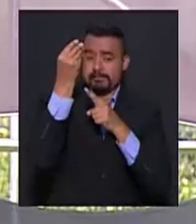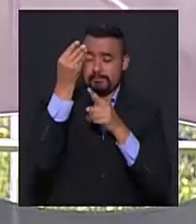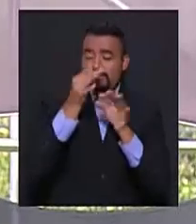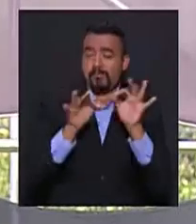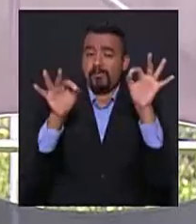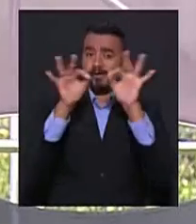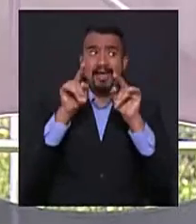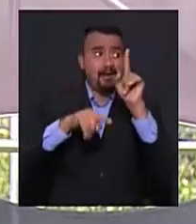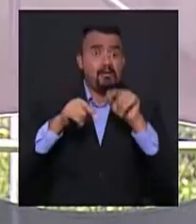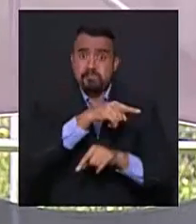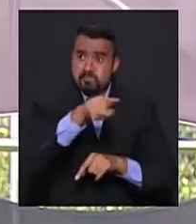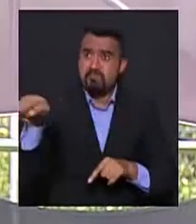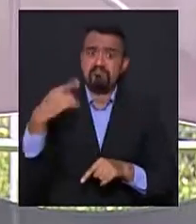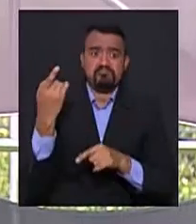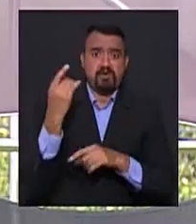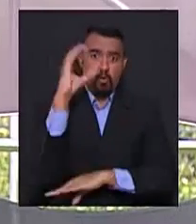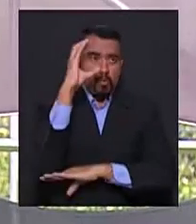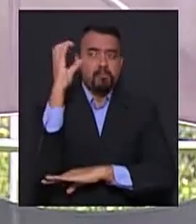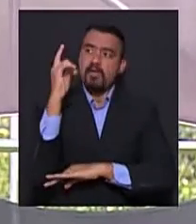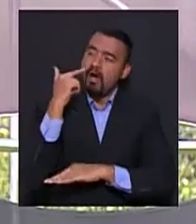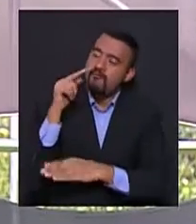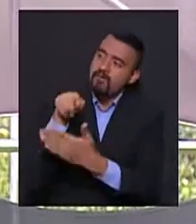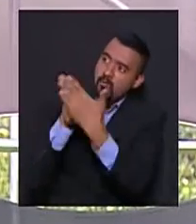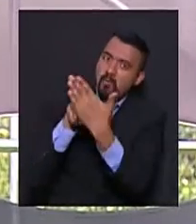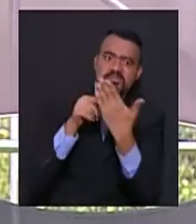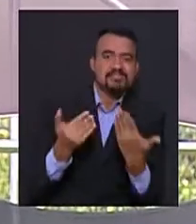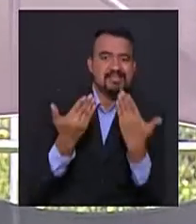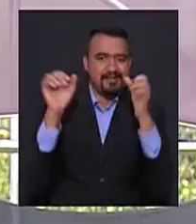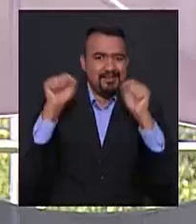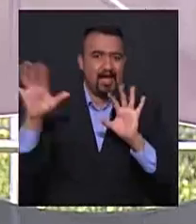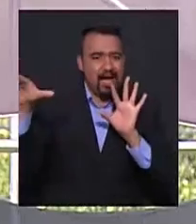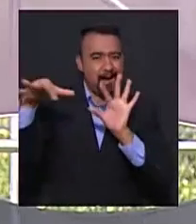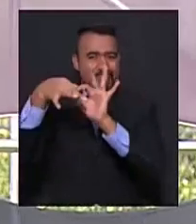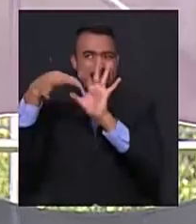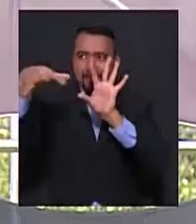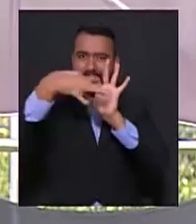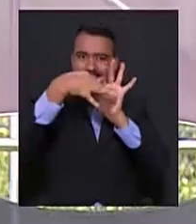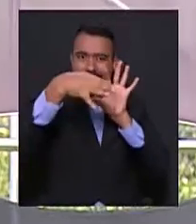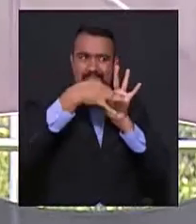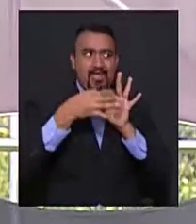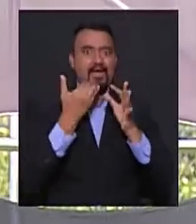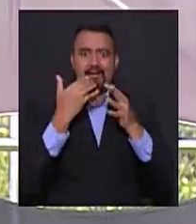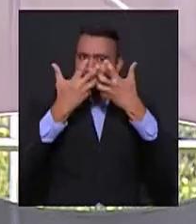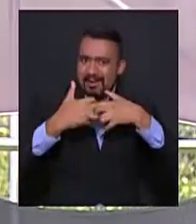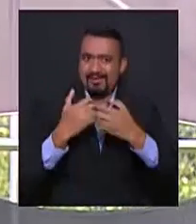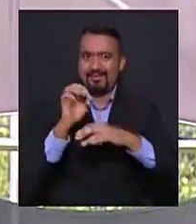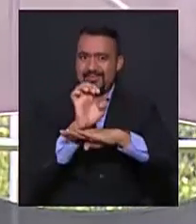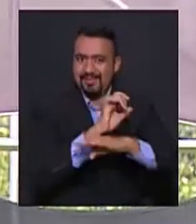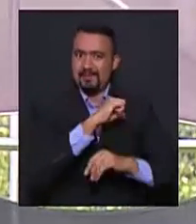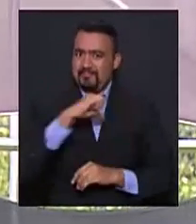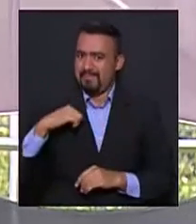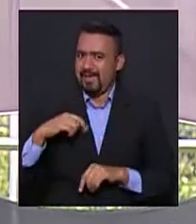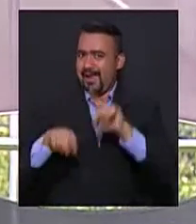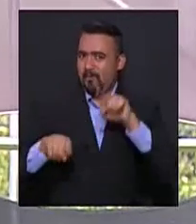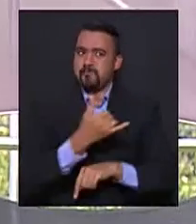somos un ejemplo para el país y la región. Gracias a un trabajo articulado entre los sectores público, privado,